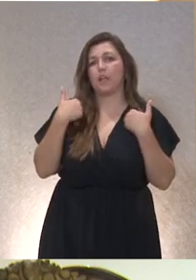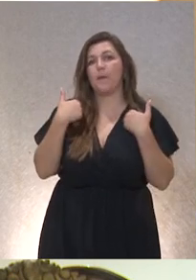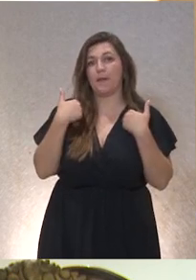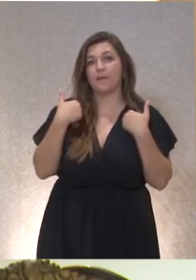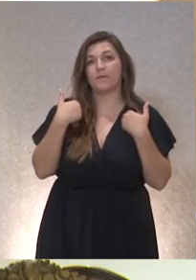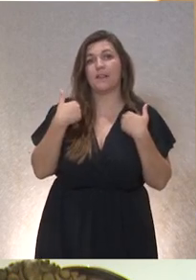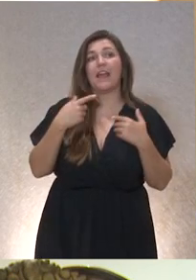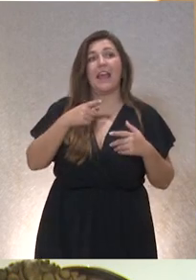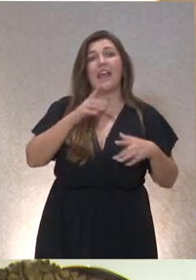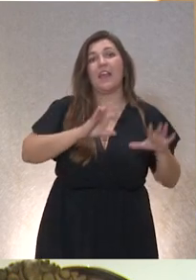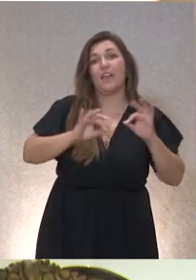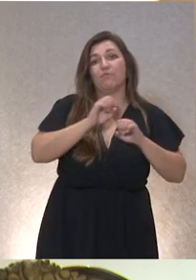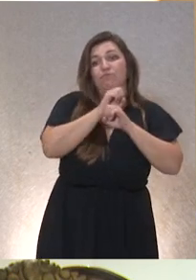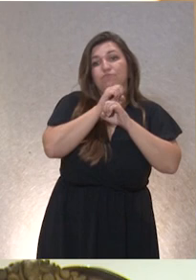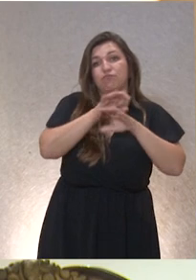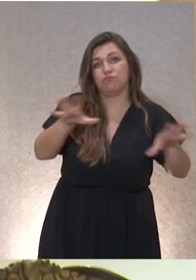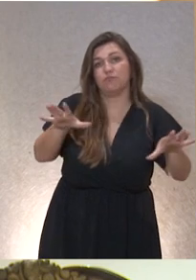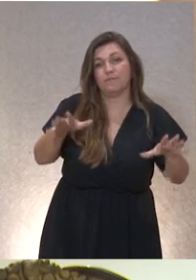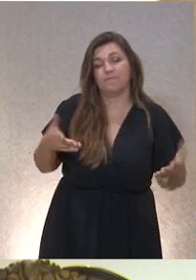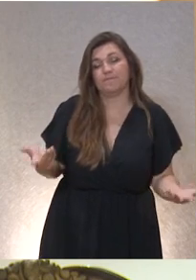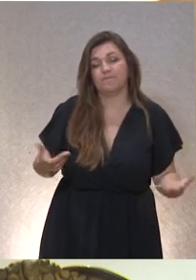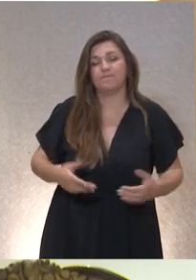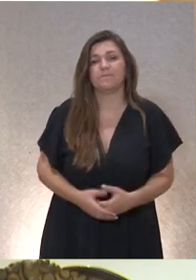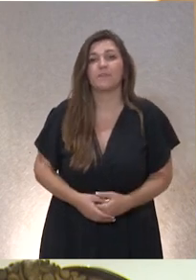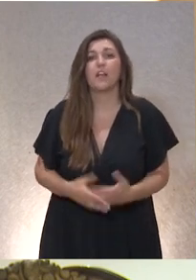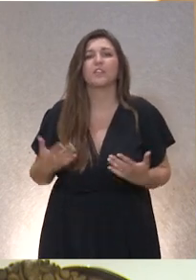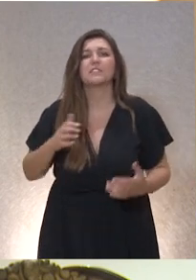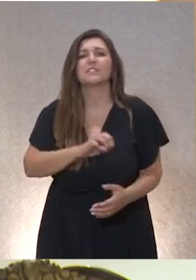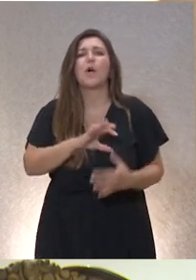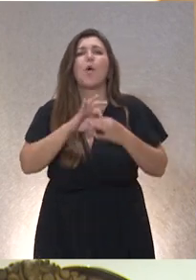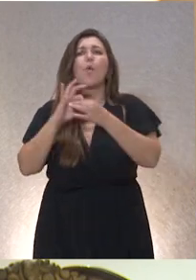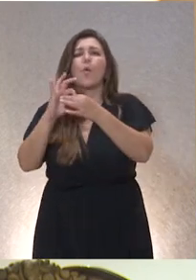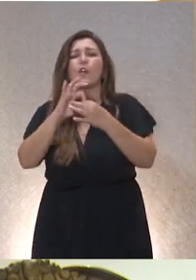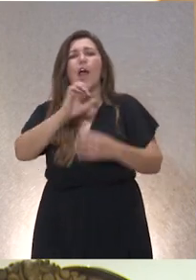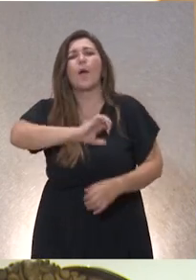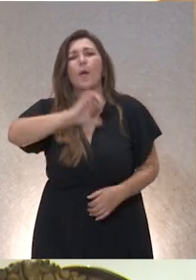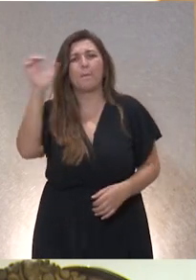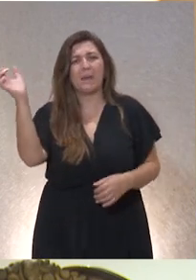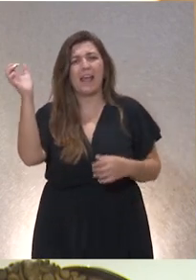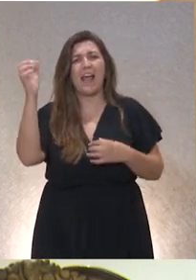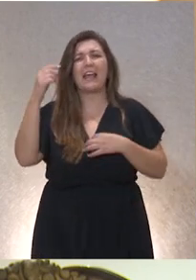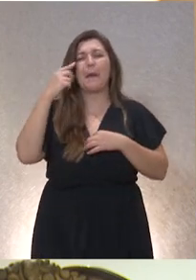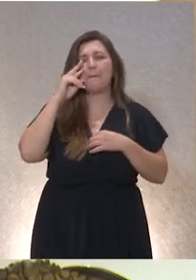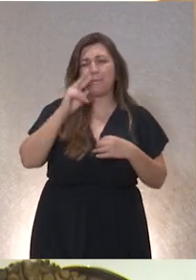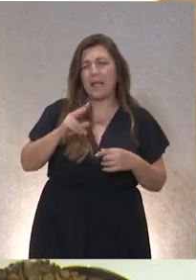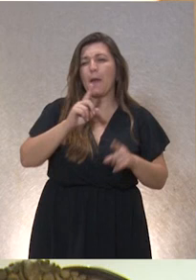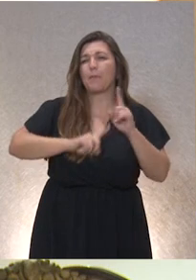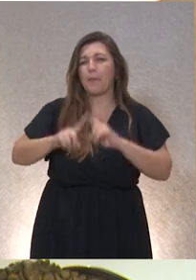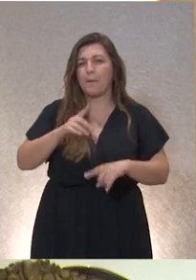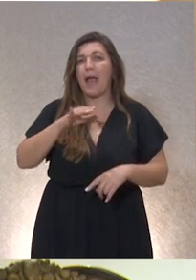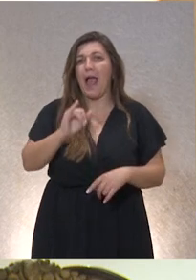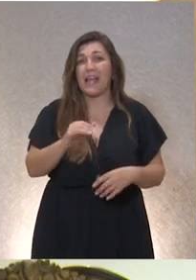defin difunden felizmente la Unión Europea empieza a entender el problema y a exigir responsabilidades a estas